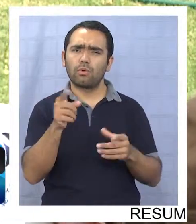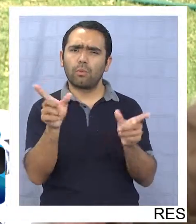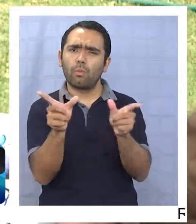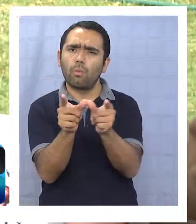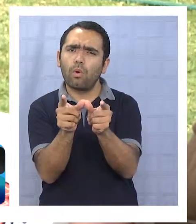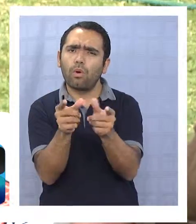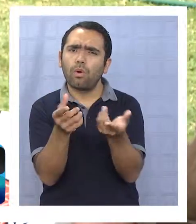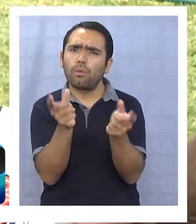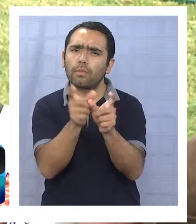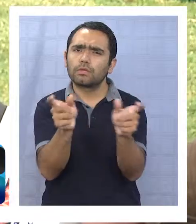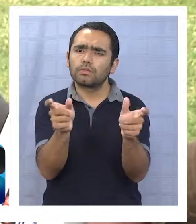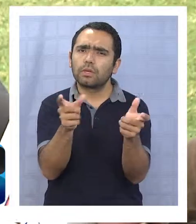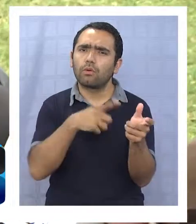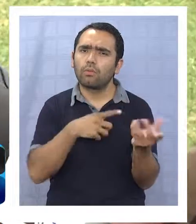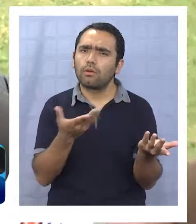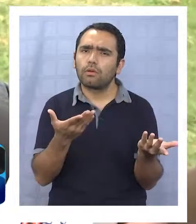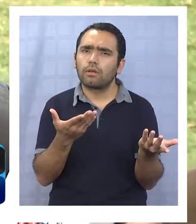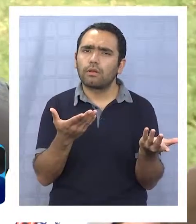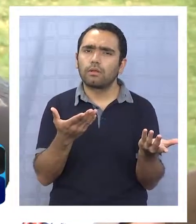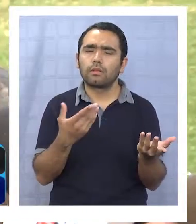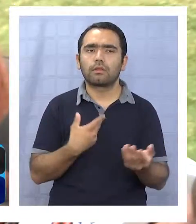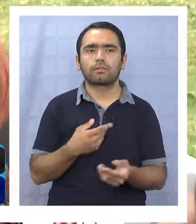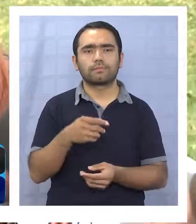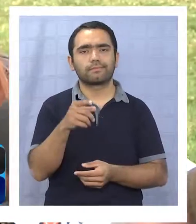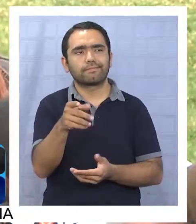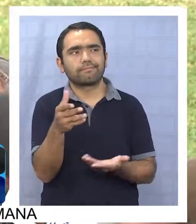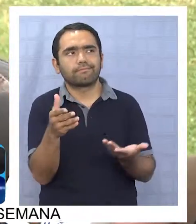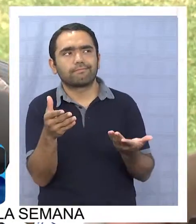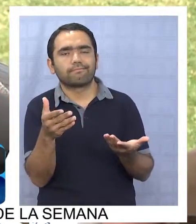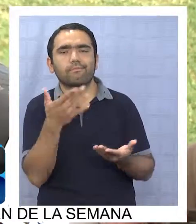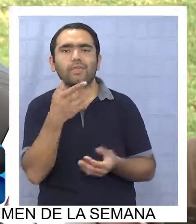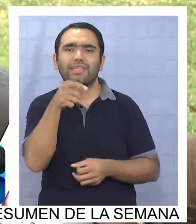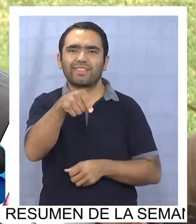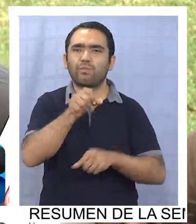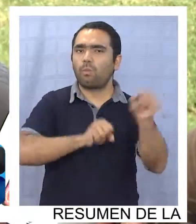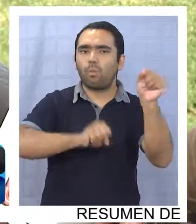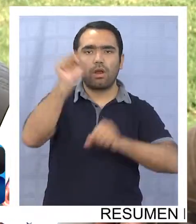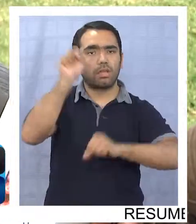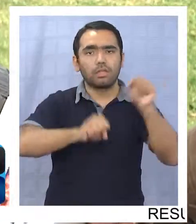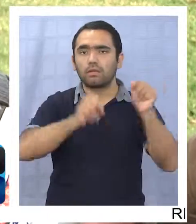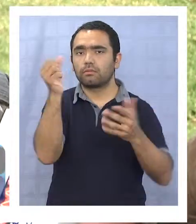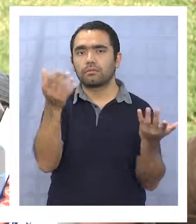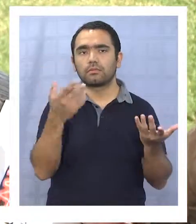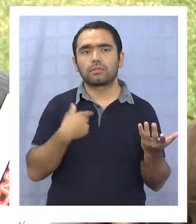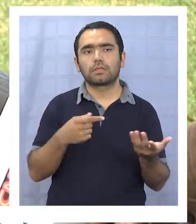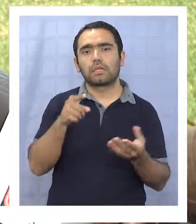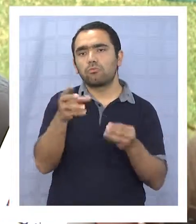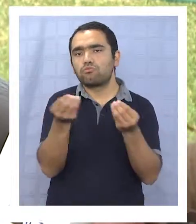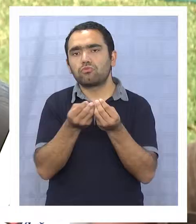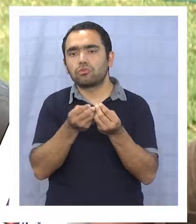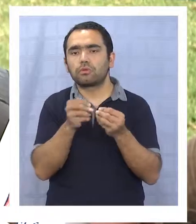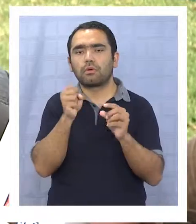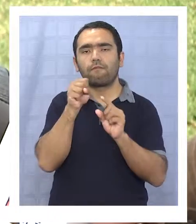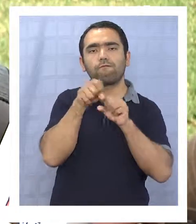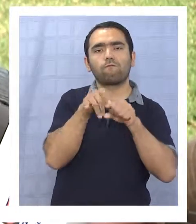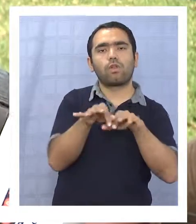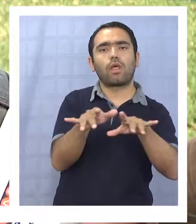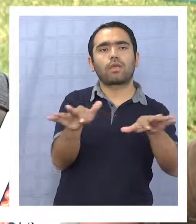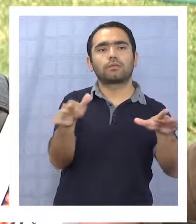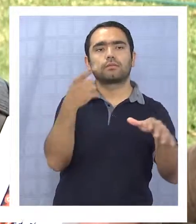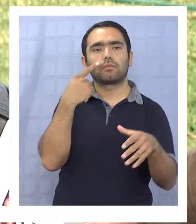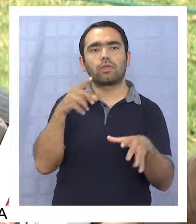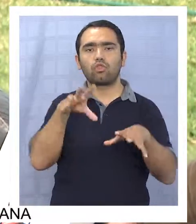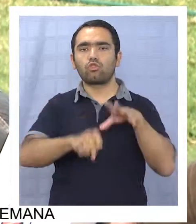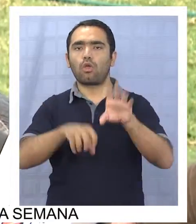me refiero a que a cabo estas políticas que movieron las masas pero al final en la toma había muy poca gente